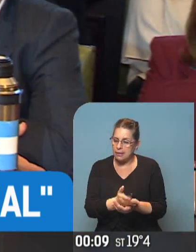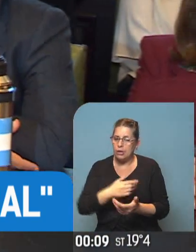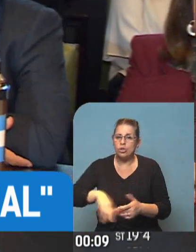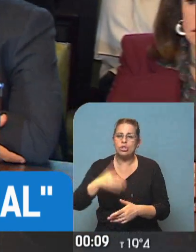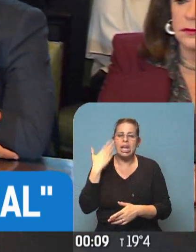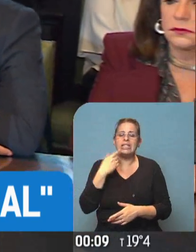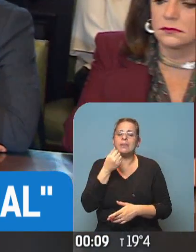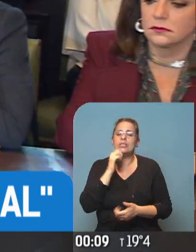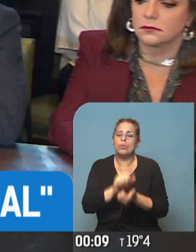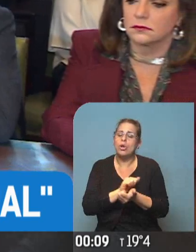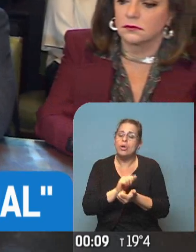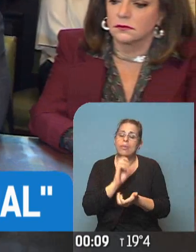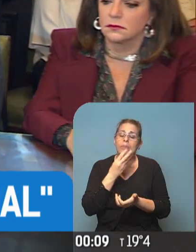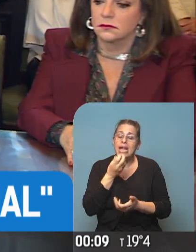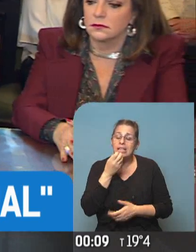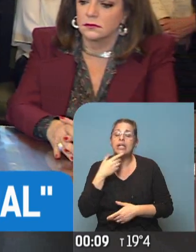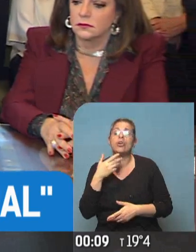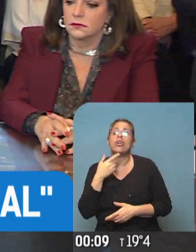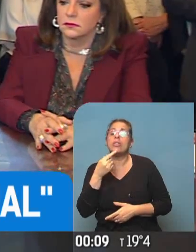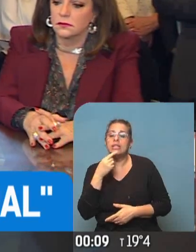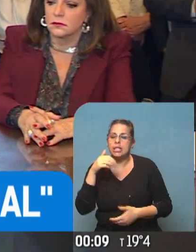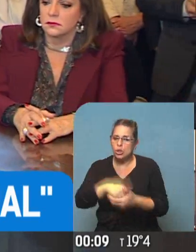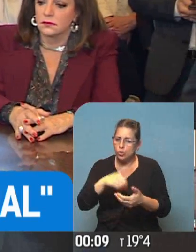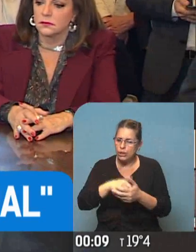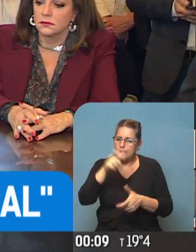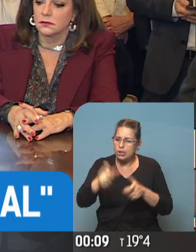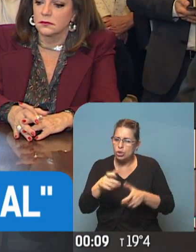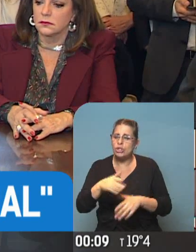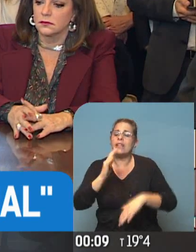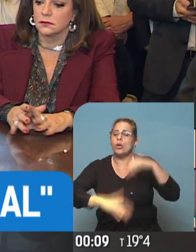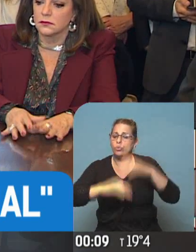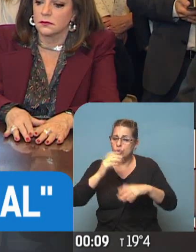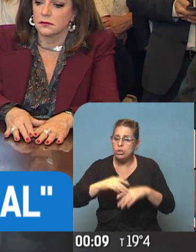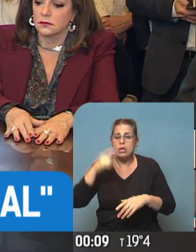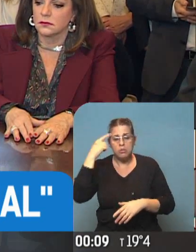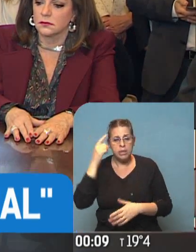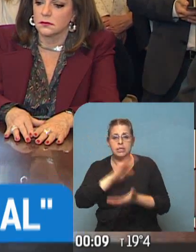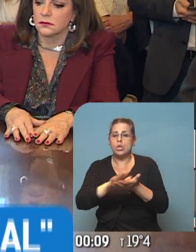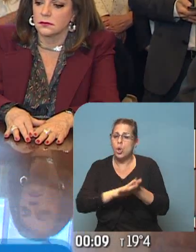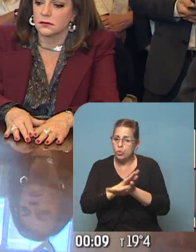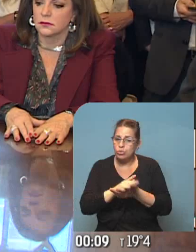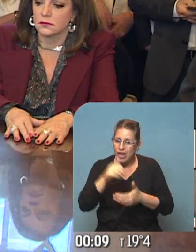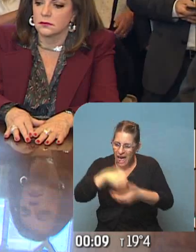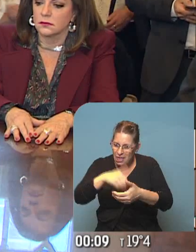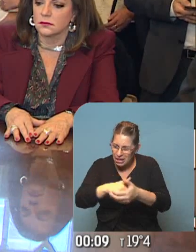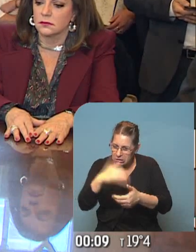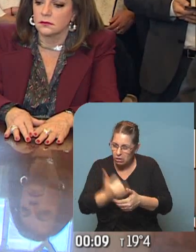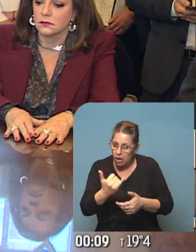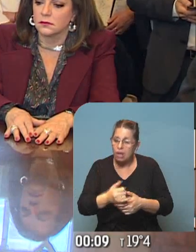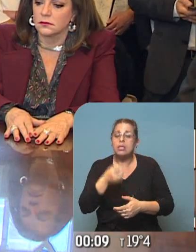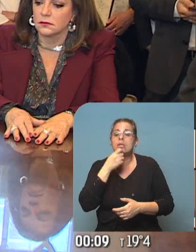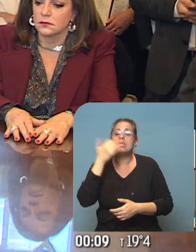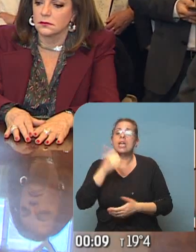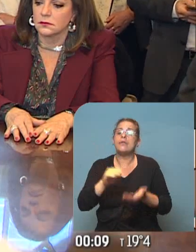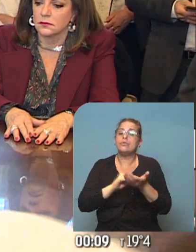blanqueo, queríamos que se excluyeran a los contratistas de obra pública porque pensamos que el germen de la corrupción estaba ahí. Es decir, si había un